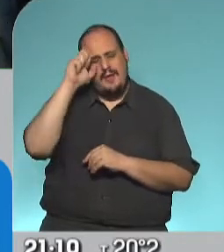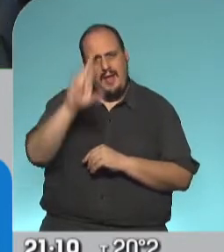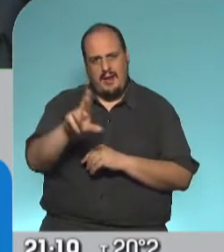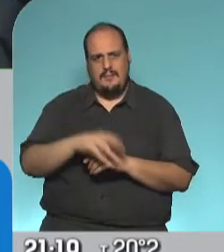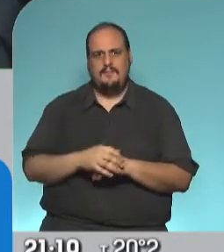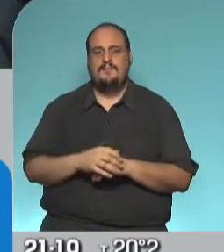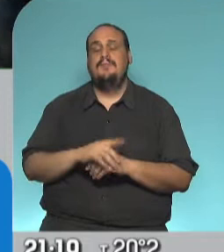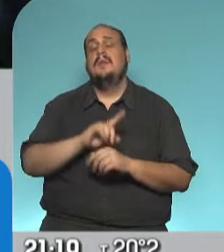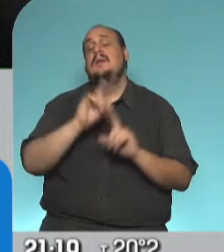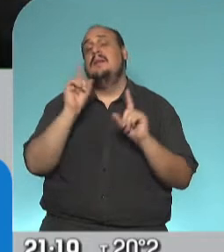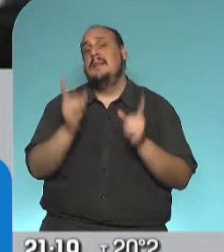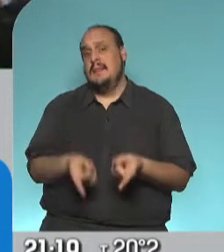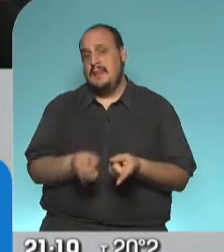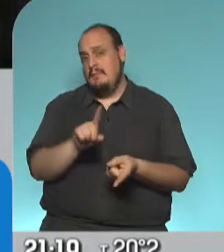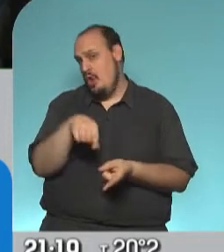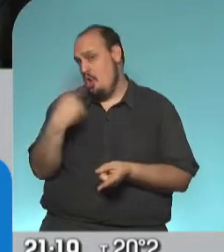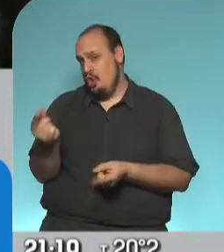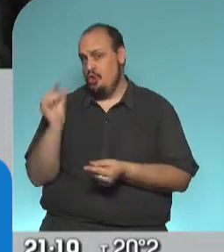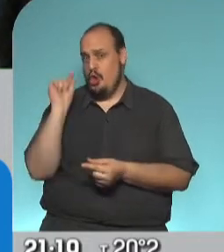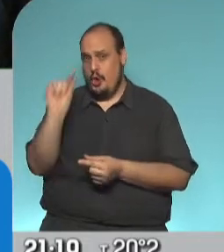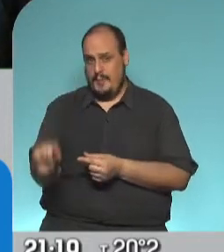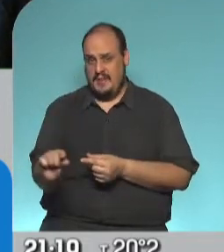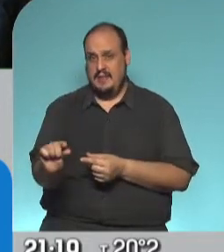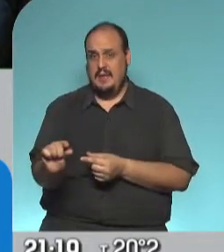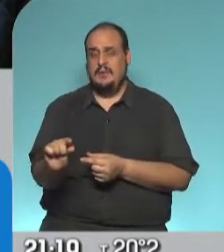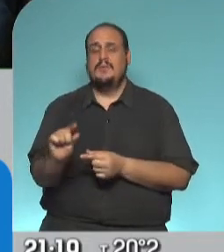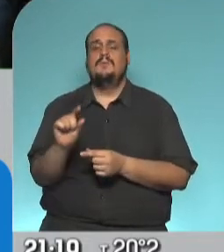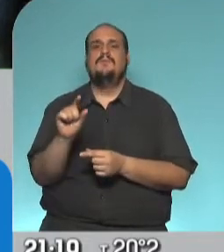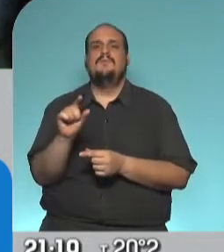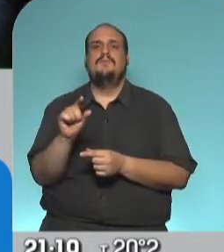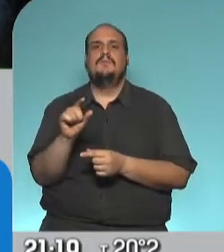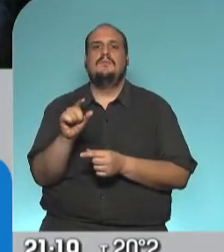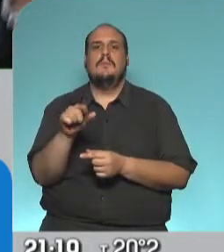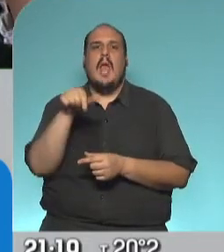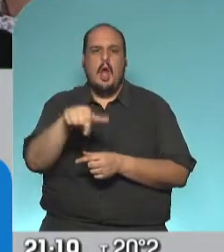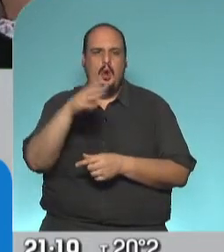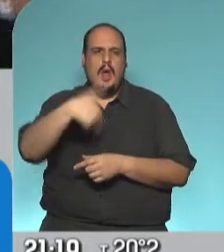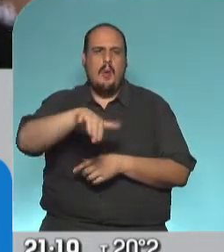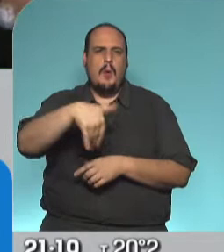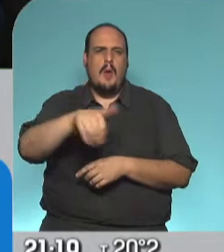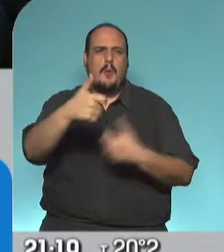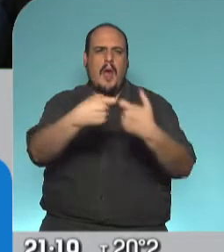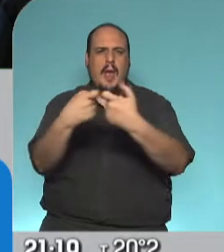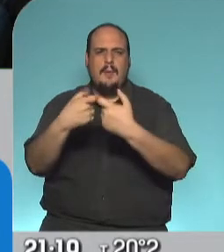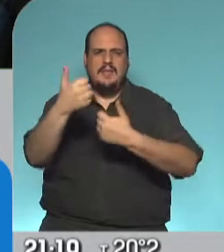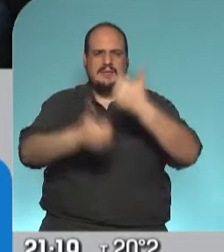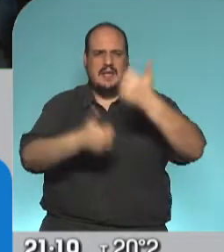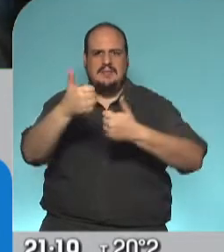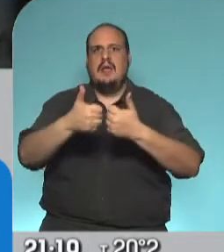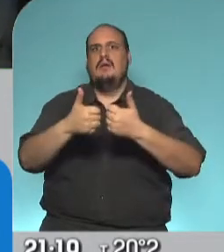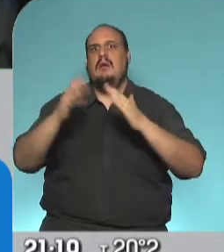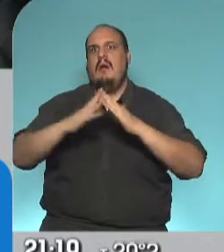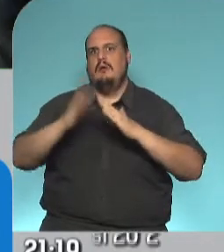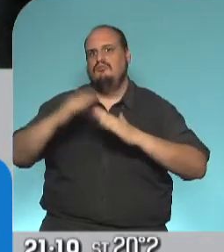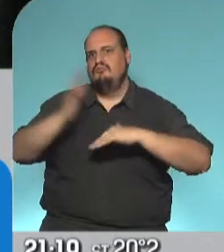lado, continuamos terminando, no solo licitando nuevos, que lo estamos haciendo hoy, desarrollos urbanísticos, que